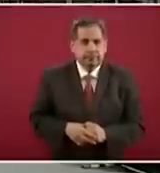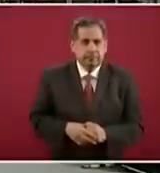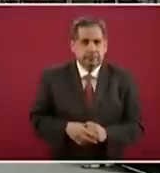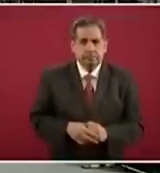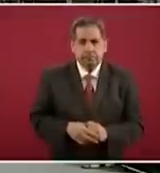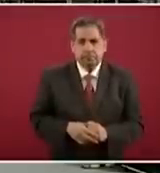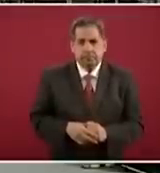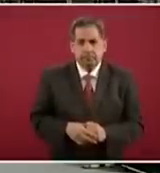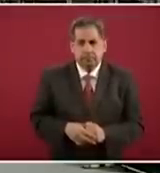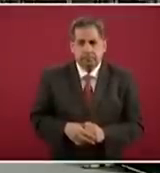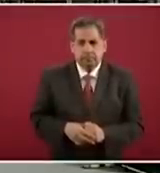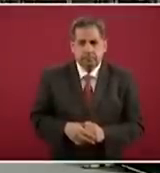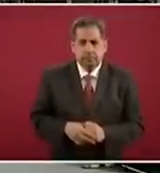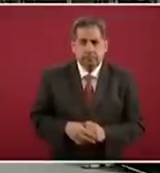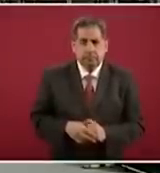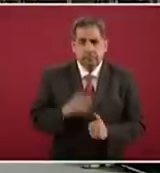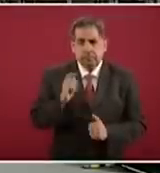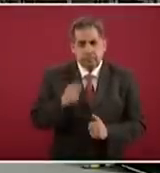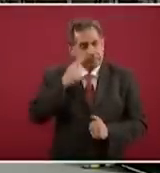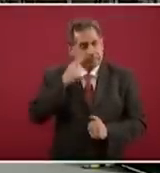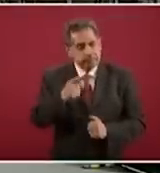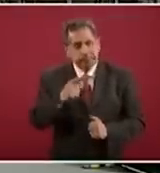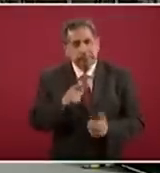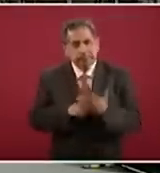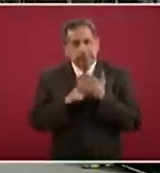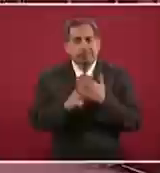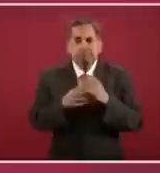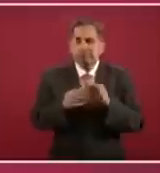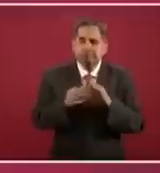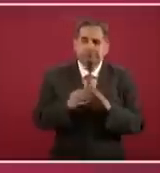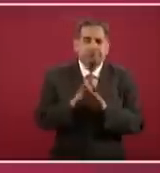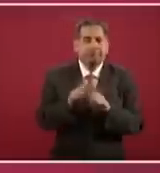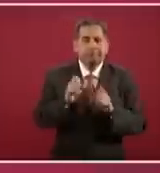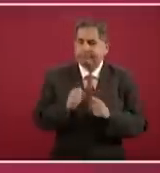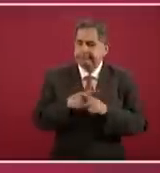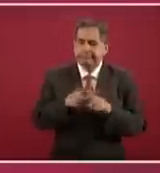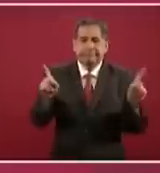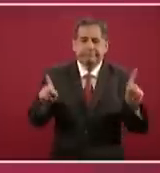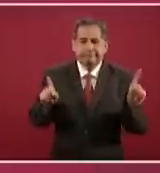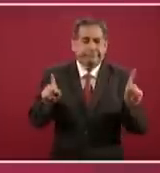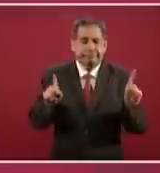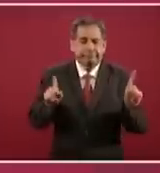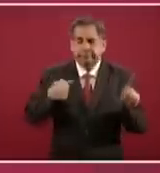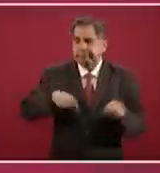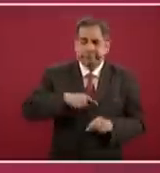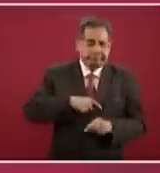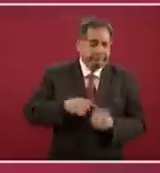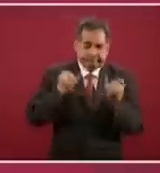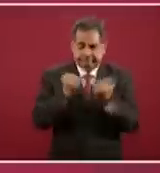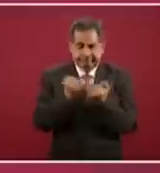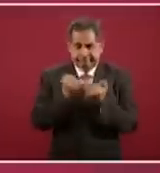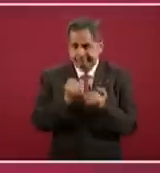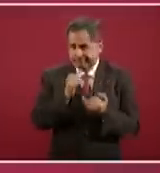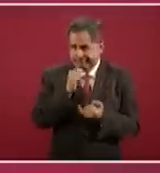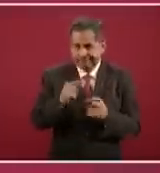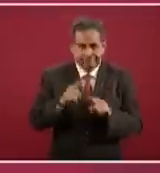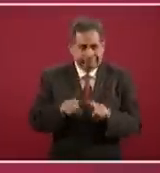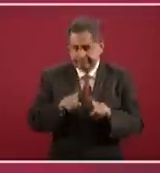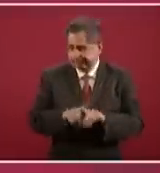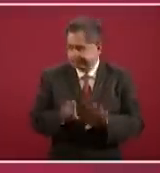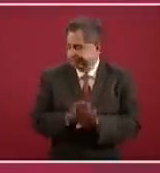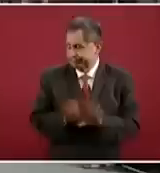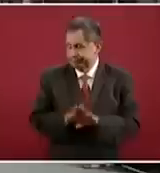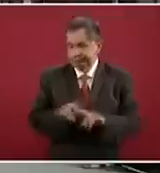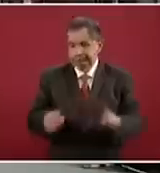Y eso muestra pues la diferencia. No estamos actuando igual,